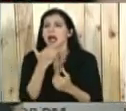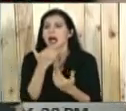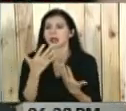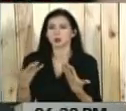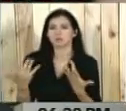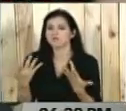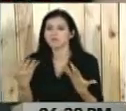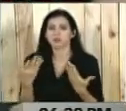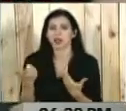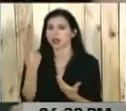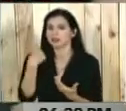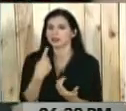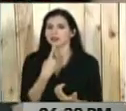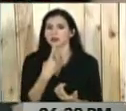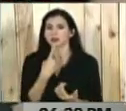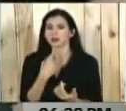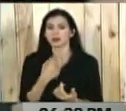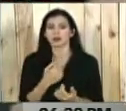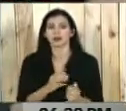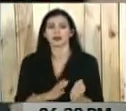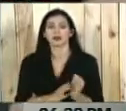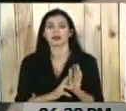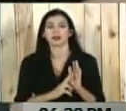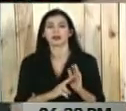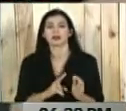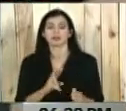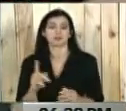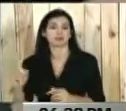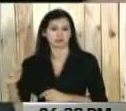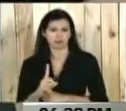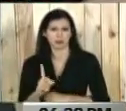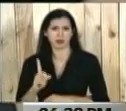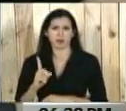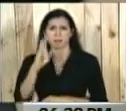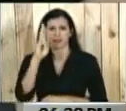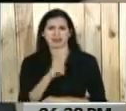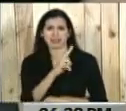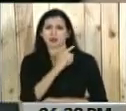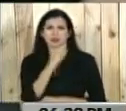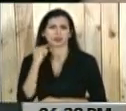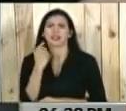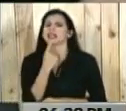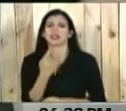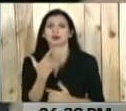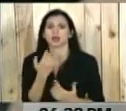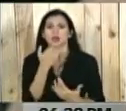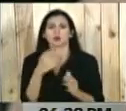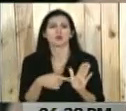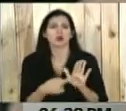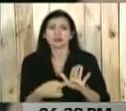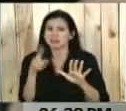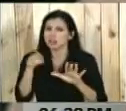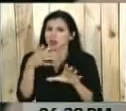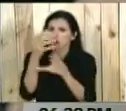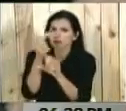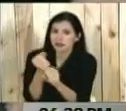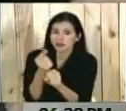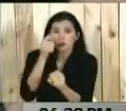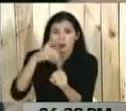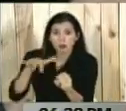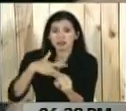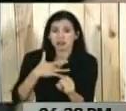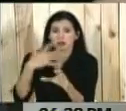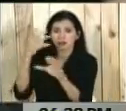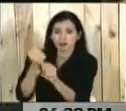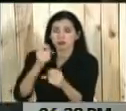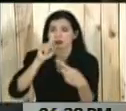dijo ayer el propio representante del Vaticano? Que serían unas muestras de confiabilidad hacia el país. Ese es